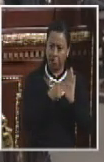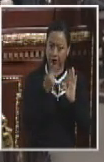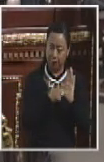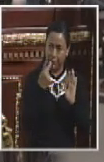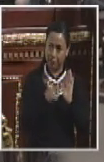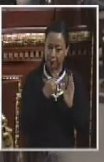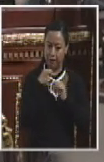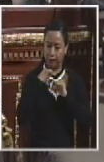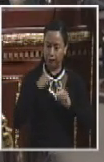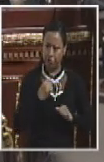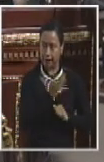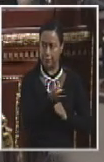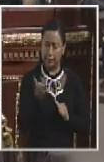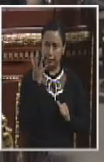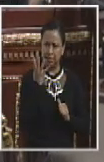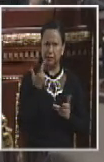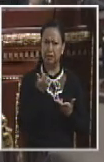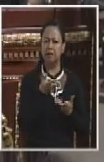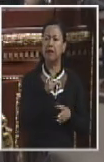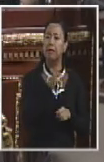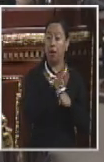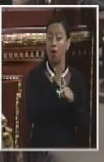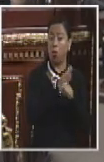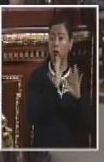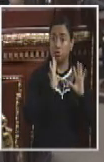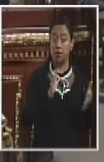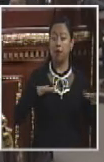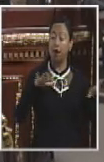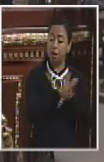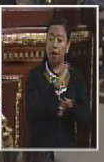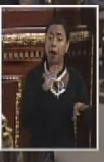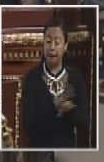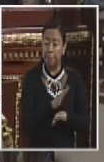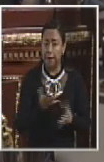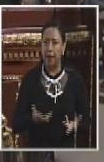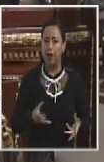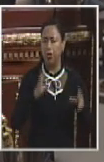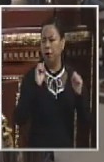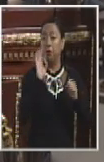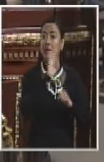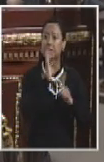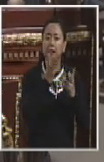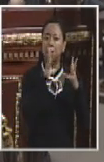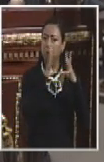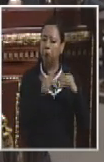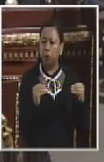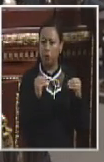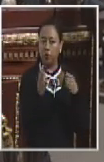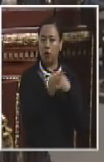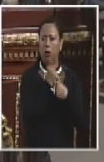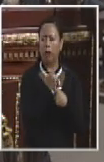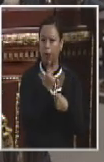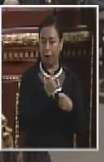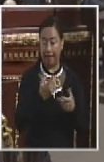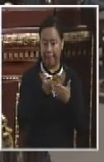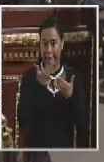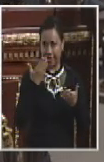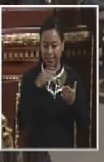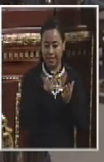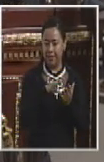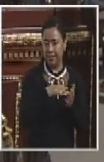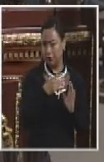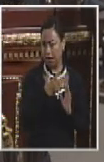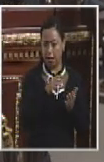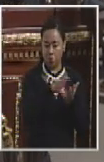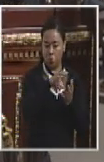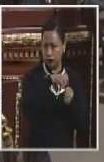a autoridades que actualmente han cambiado su denominación o que desaparecieron con la expedición de la Constitución de la Ciudad